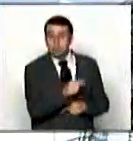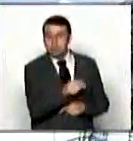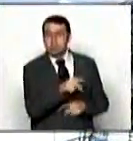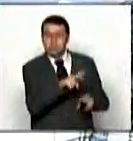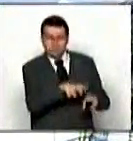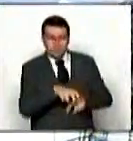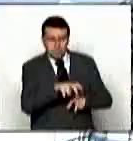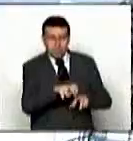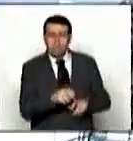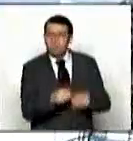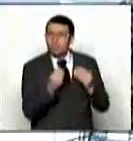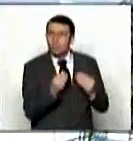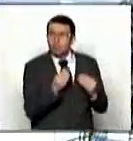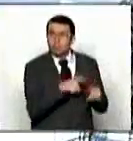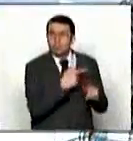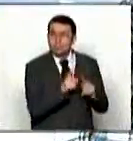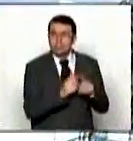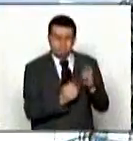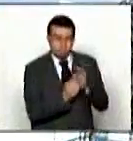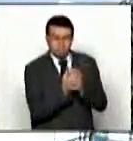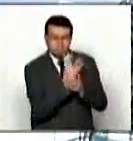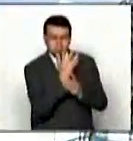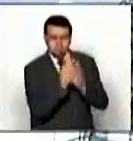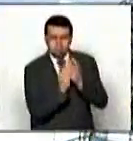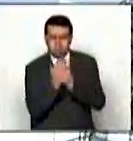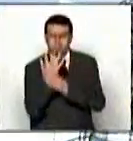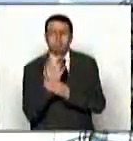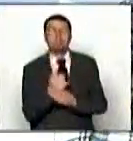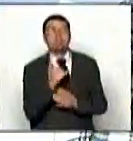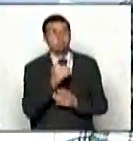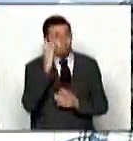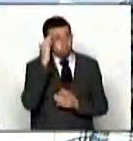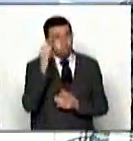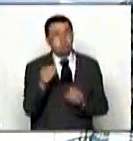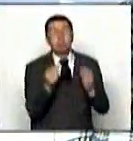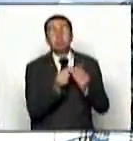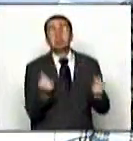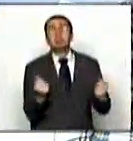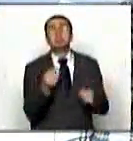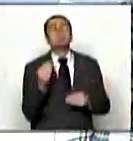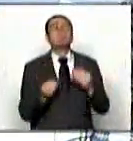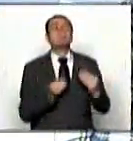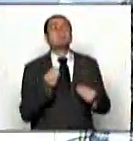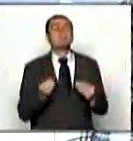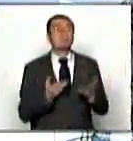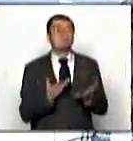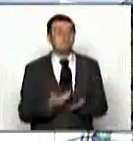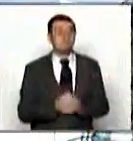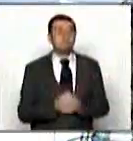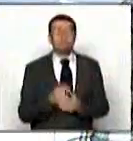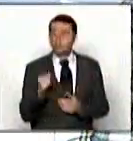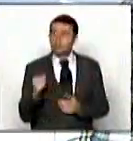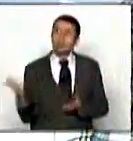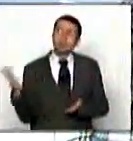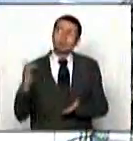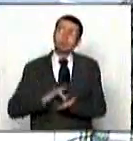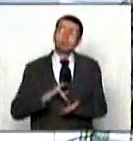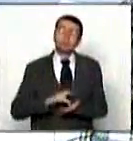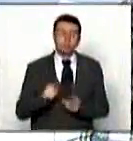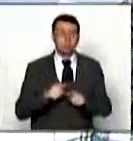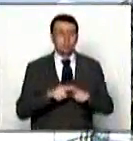muchas plantas, pues van a salir del mercado prácticamente también los laboratorios que les han exigido